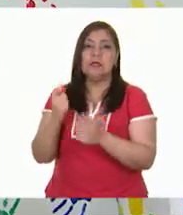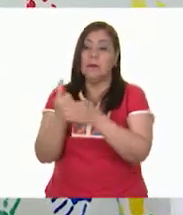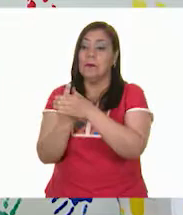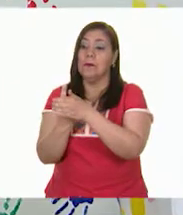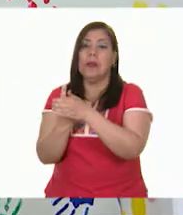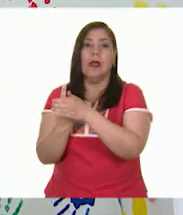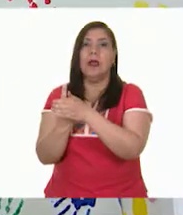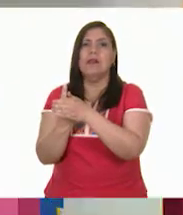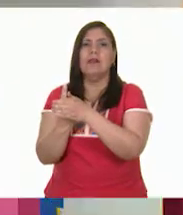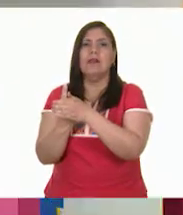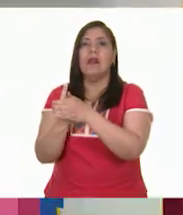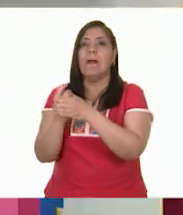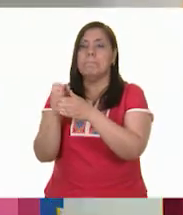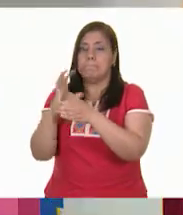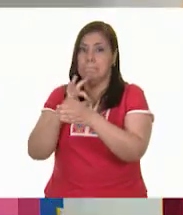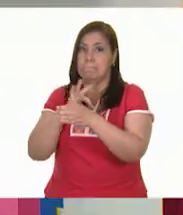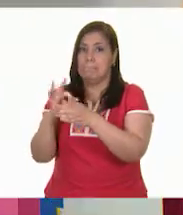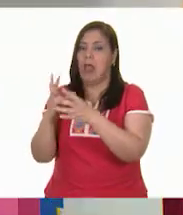cuando la apagas, ¿qué le pasa?